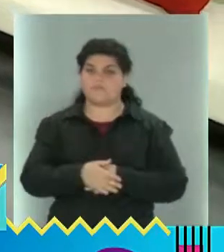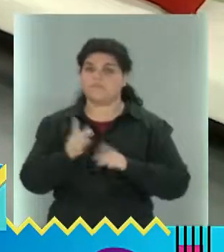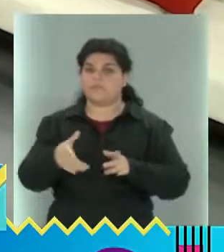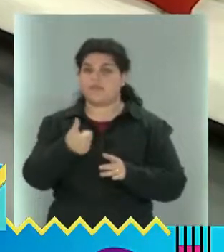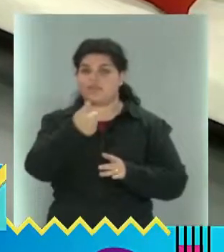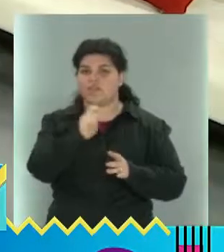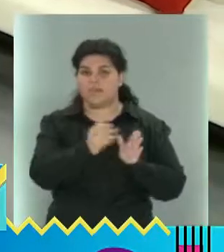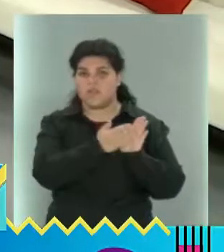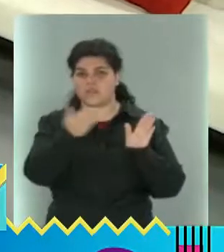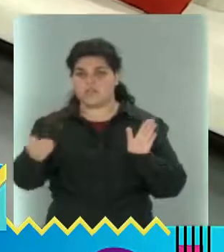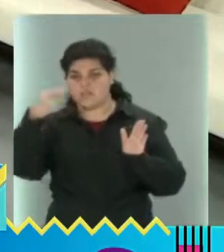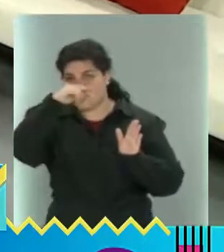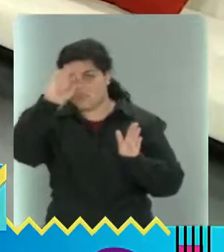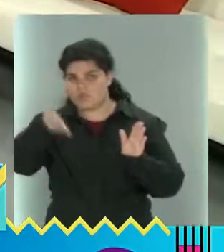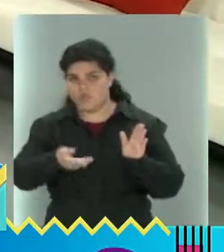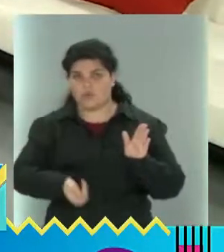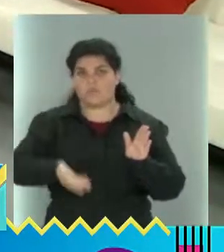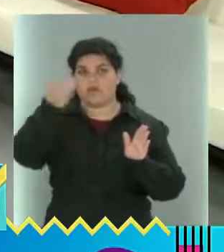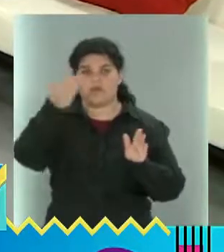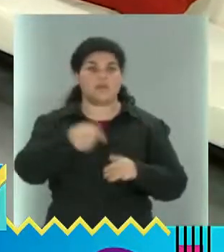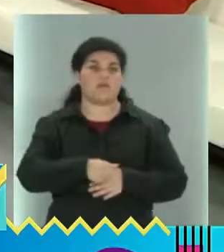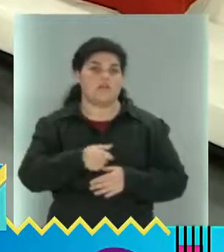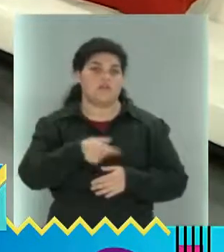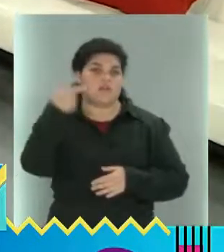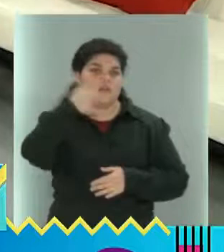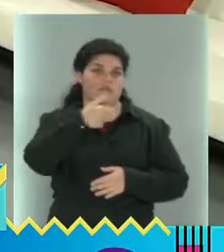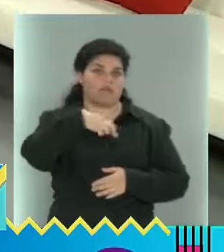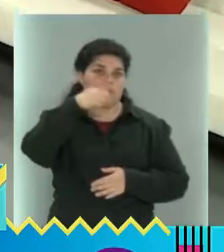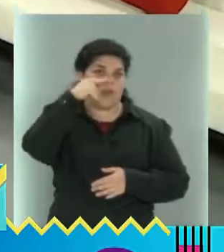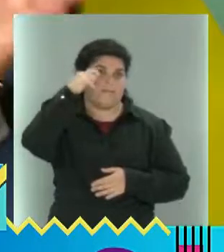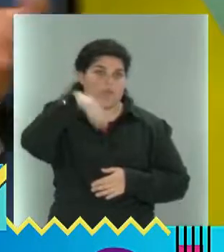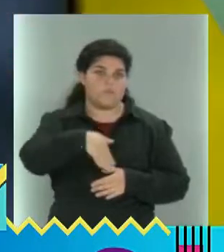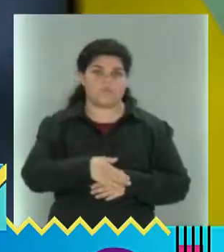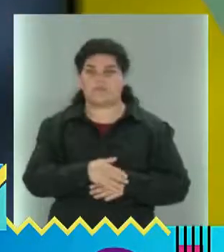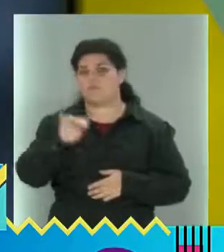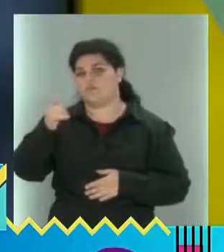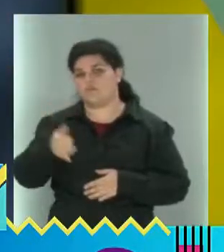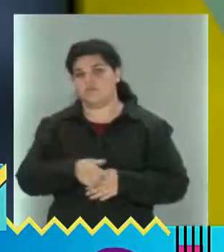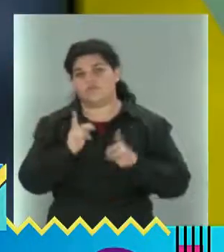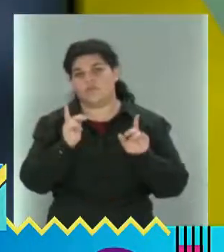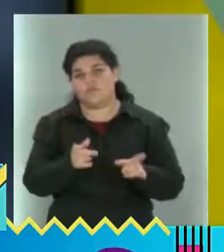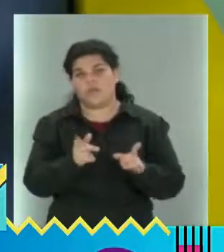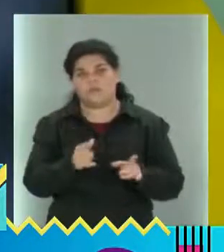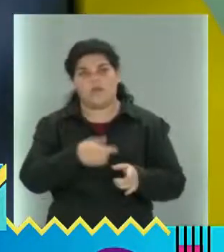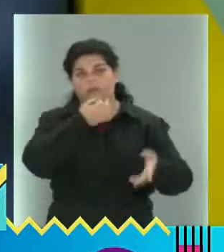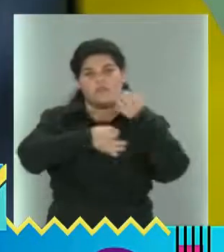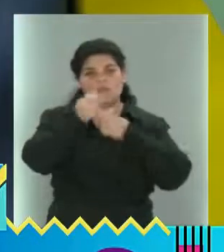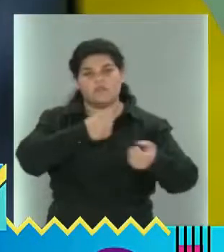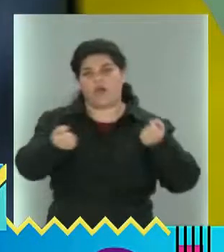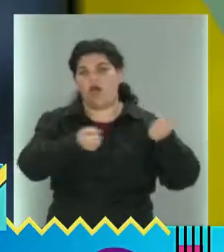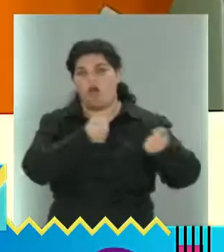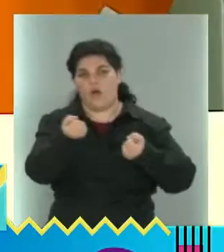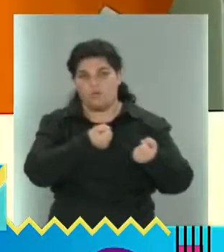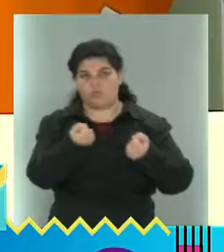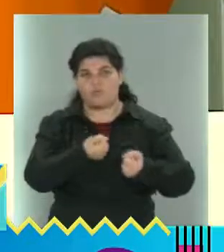6 meses aumentó en un 7% en nafta premium. Y 6,1% en diésel. Atado, a que se vendieron muchos autos.